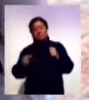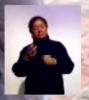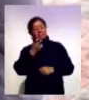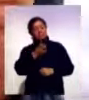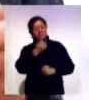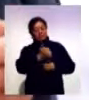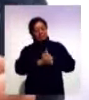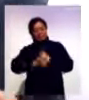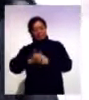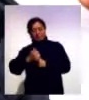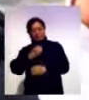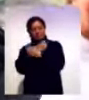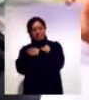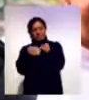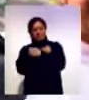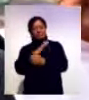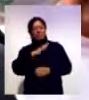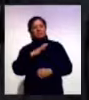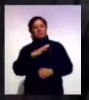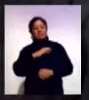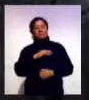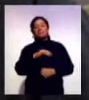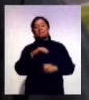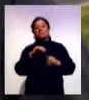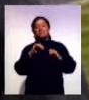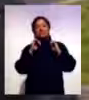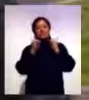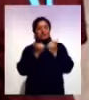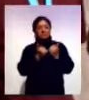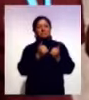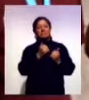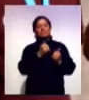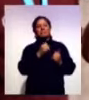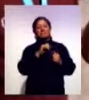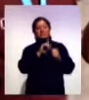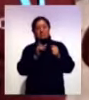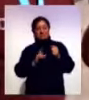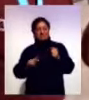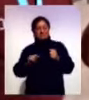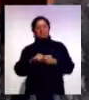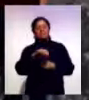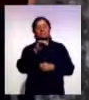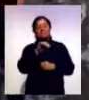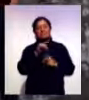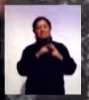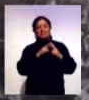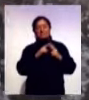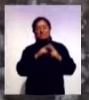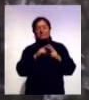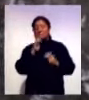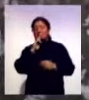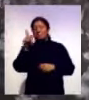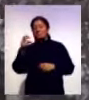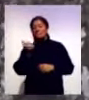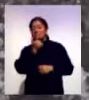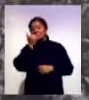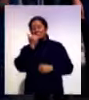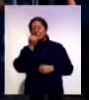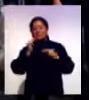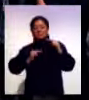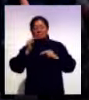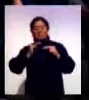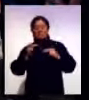justa educativa, realizada por la Sociedad Mexicana de Matemáticas, que integra a los mejores alumnos, principalmente de nivel bachillerato.